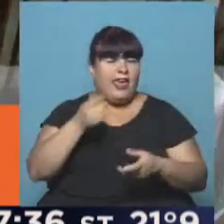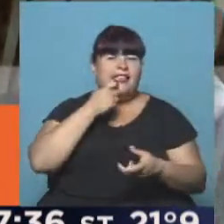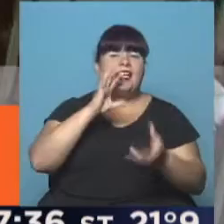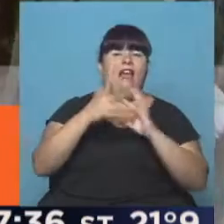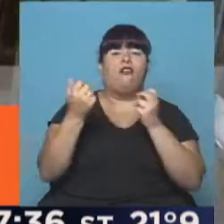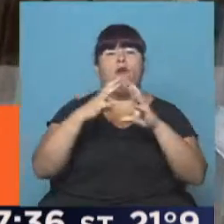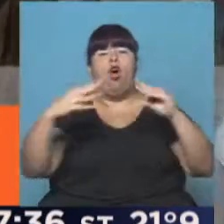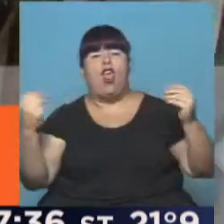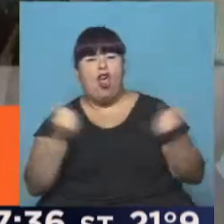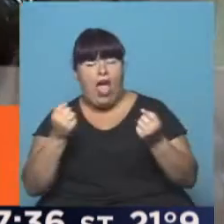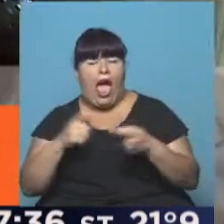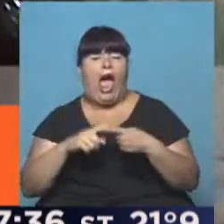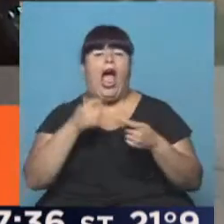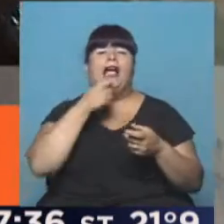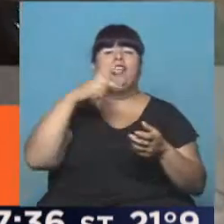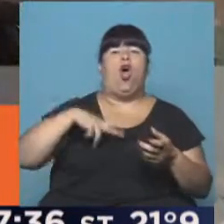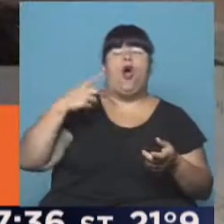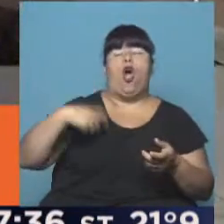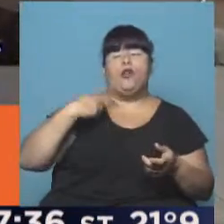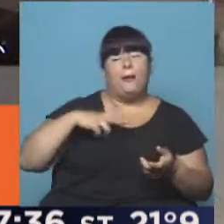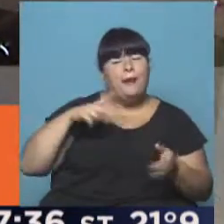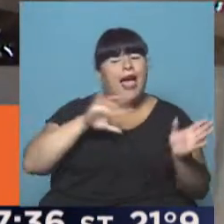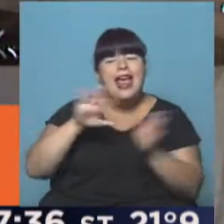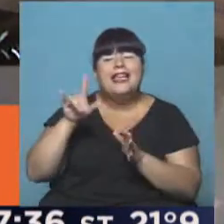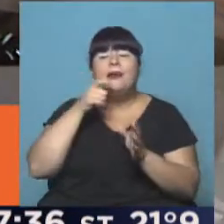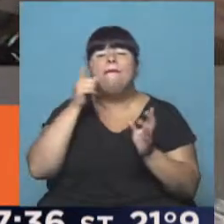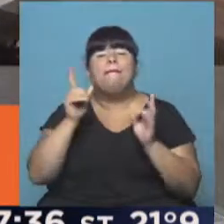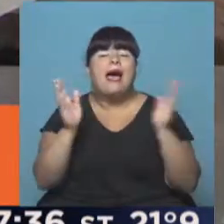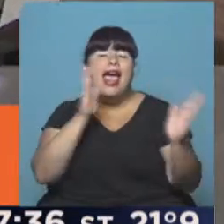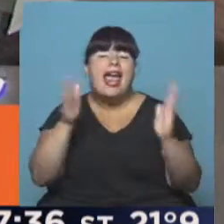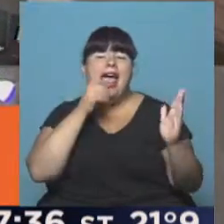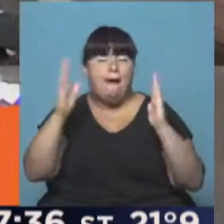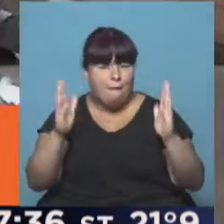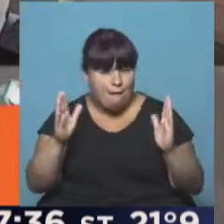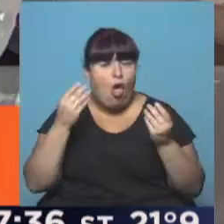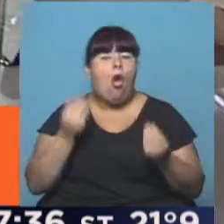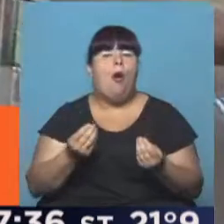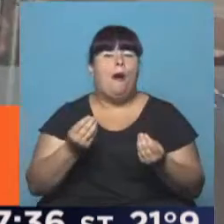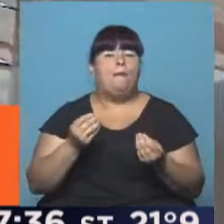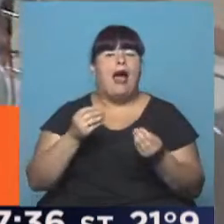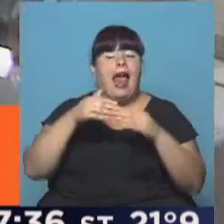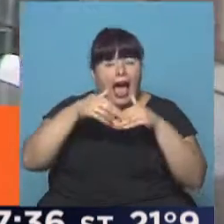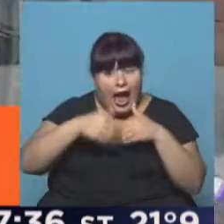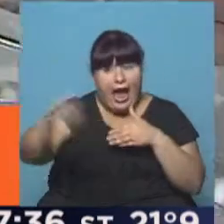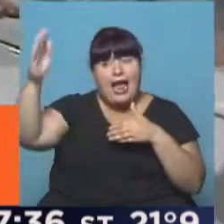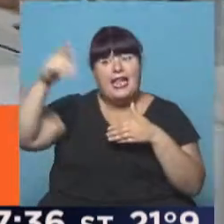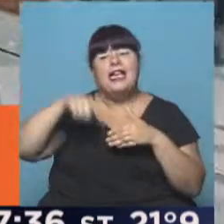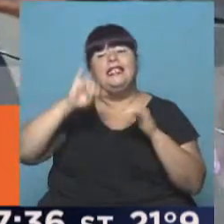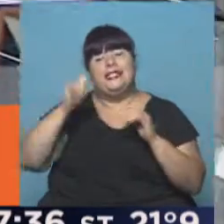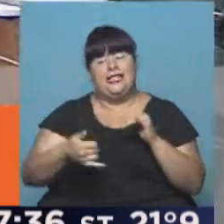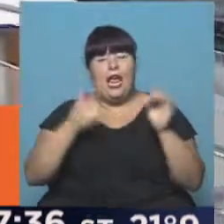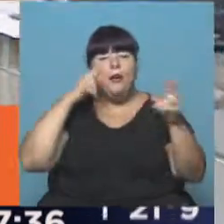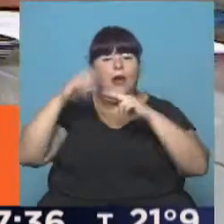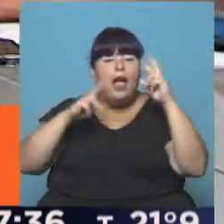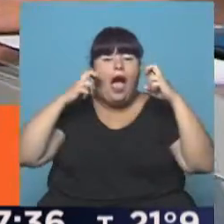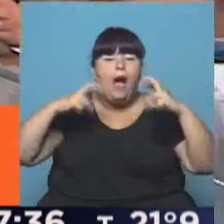del auto, que si la prepaga. Esos son simplemente parámetros que se utilizan para, a partir de allí, comenzar